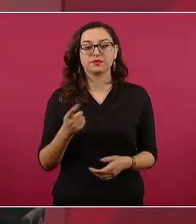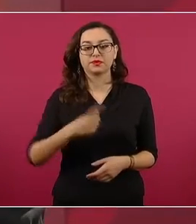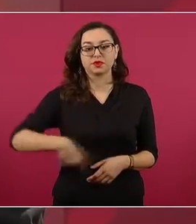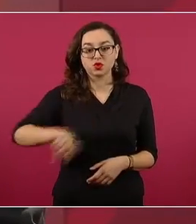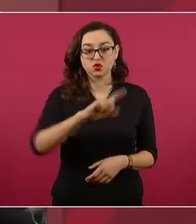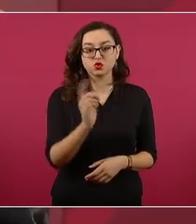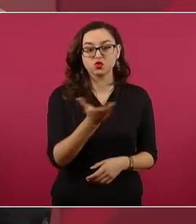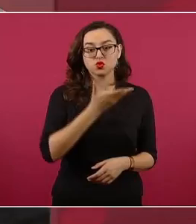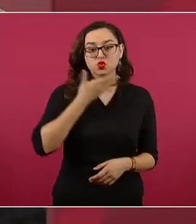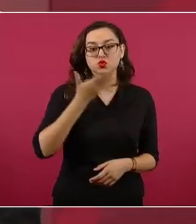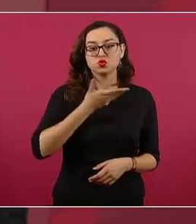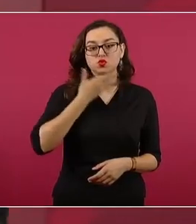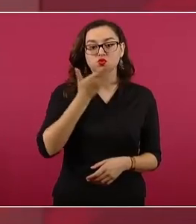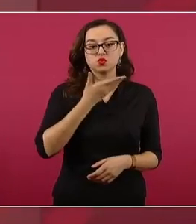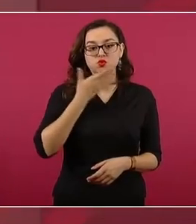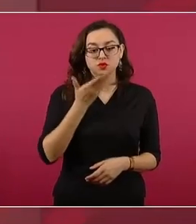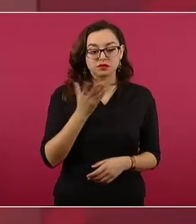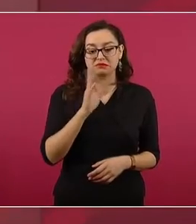se llama